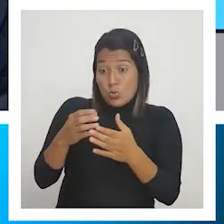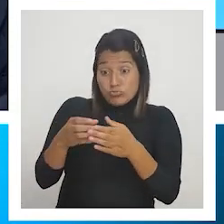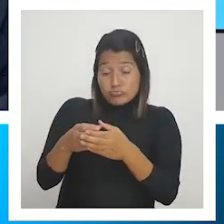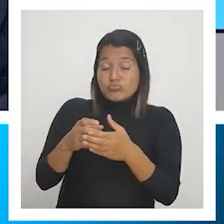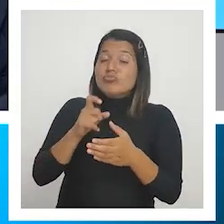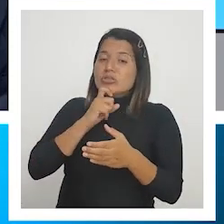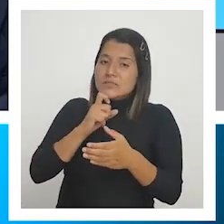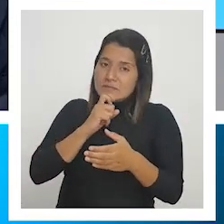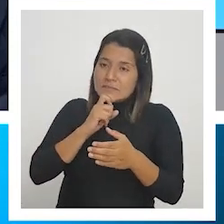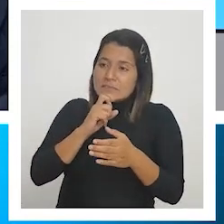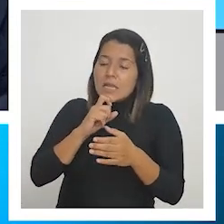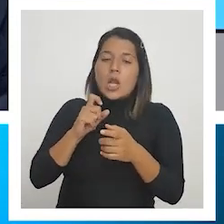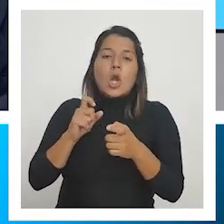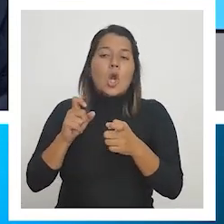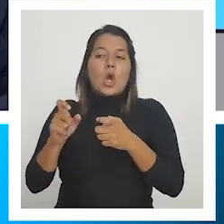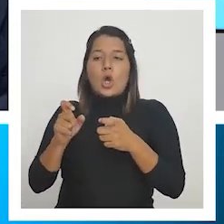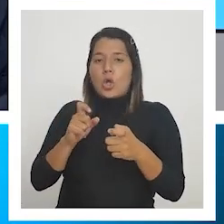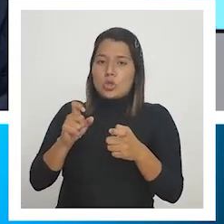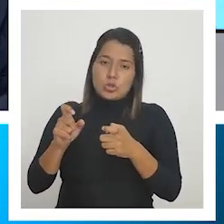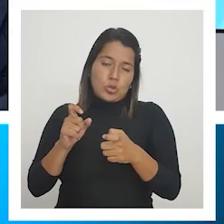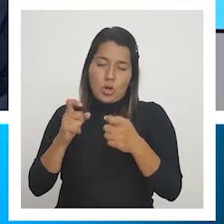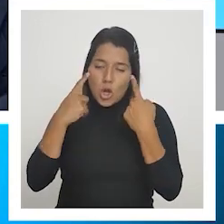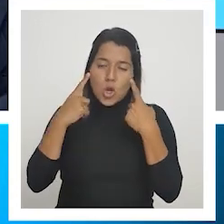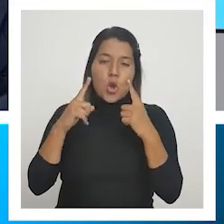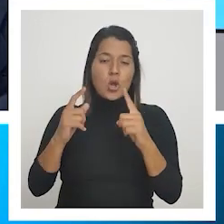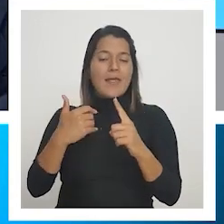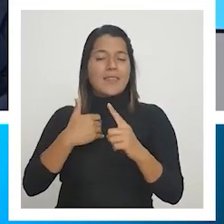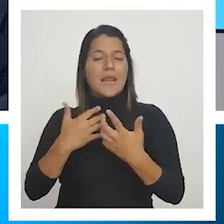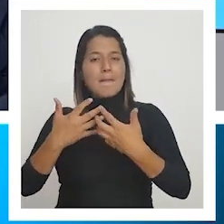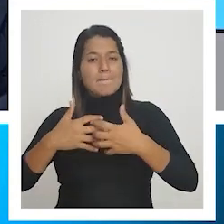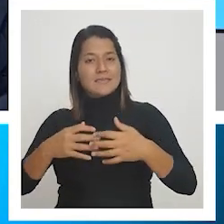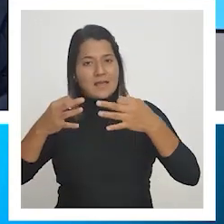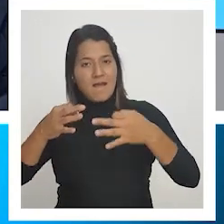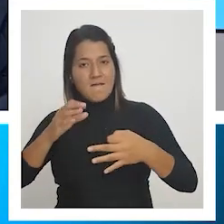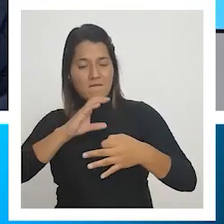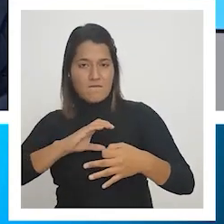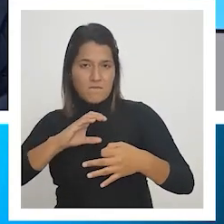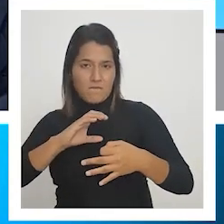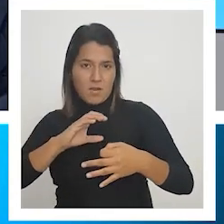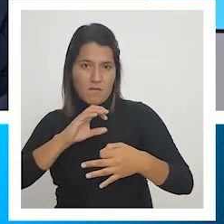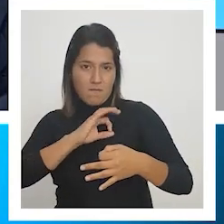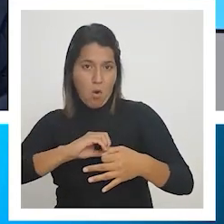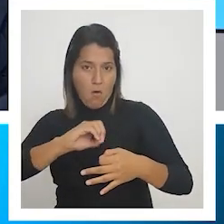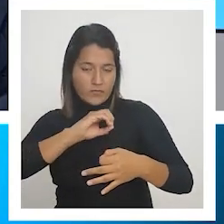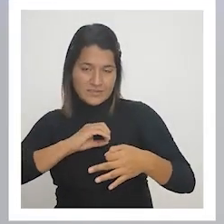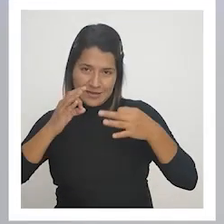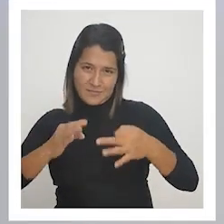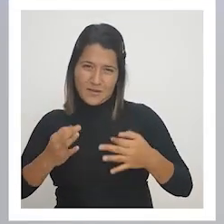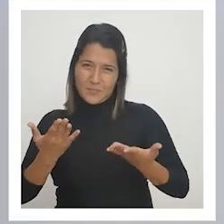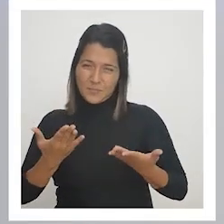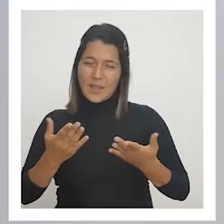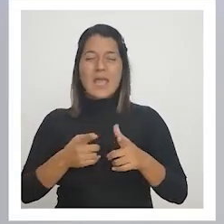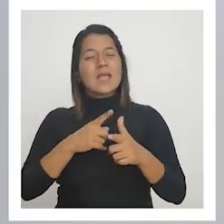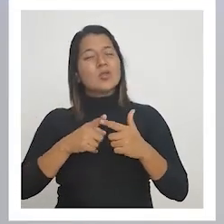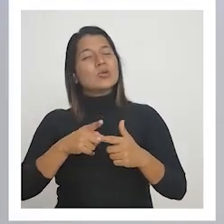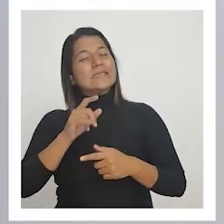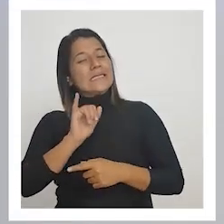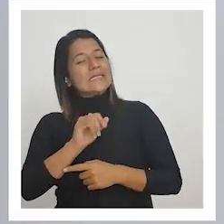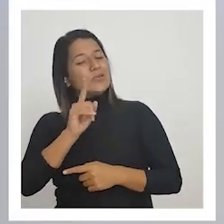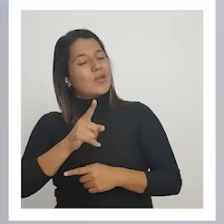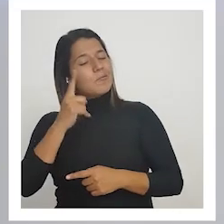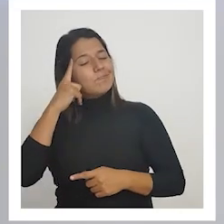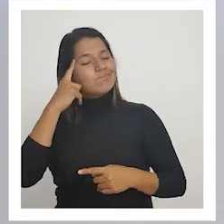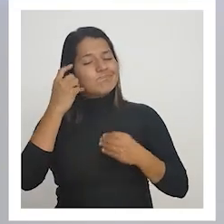la formalidad y lo vaya a mantener en el mercado. Entonces ahí tenemos que reflexionar mucho más sobre esto, agilizar más las reformas